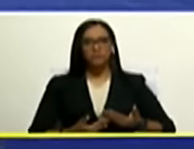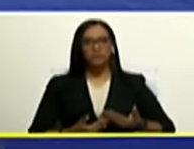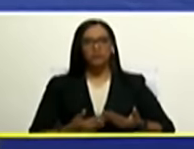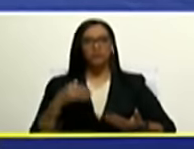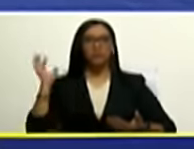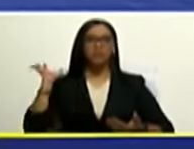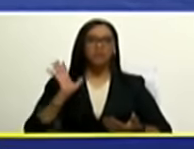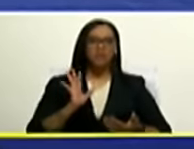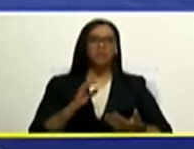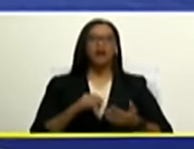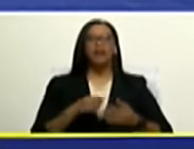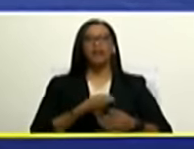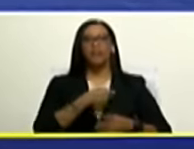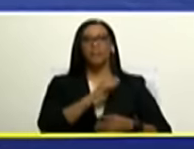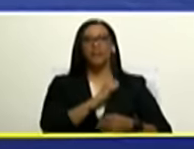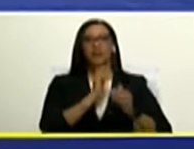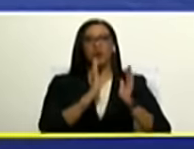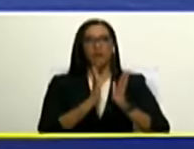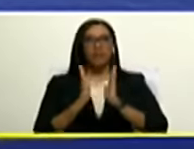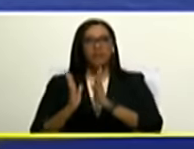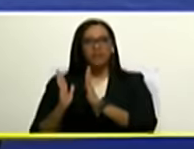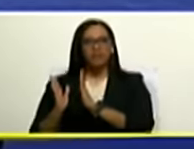lleva a que el Imperio Español organice,